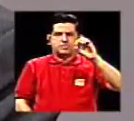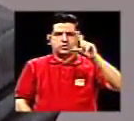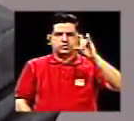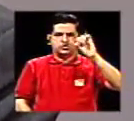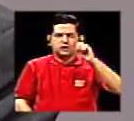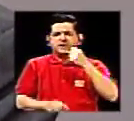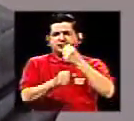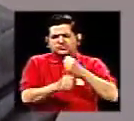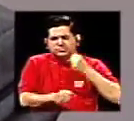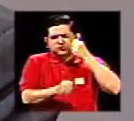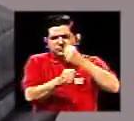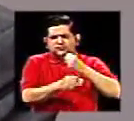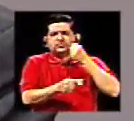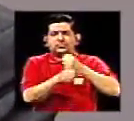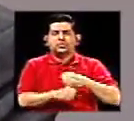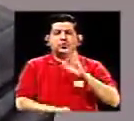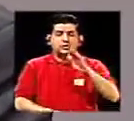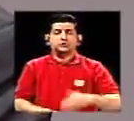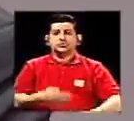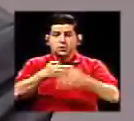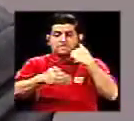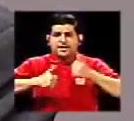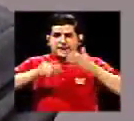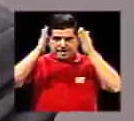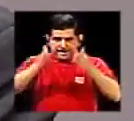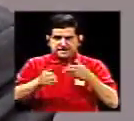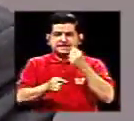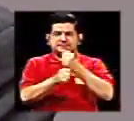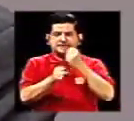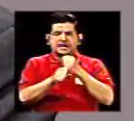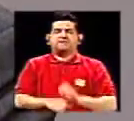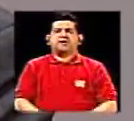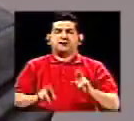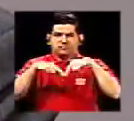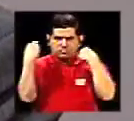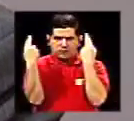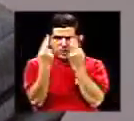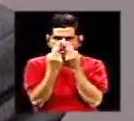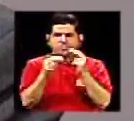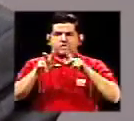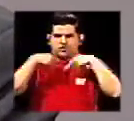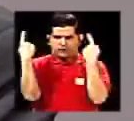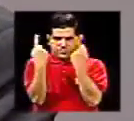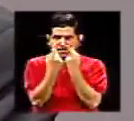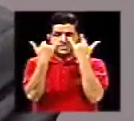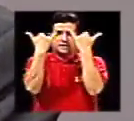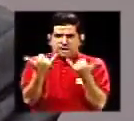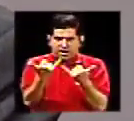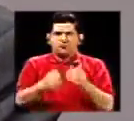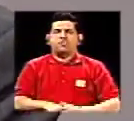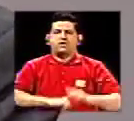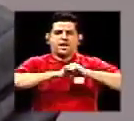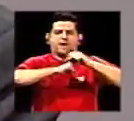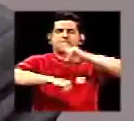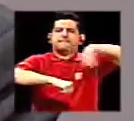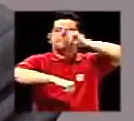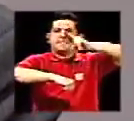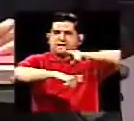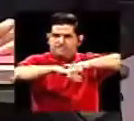Trabajamos su precandidatura, su trabajo en la convención y posteriormente ahora en la campaña nacional.